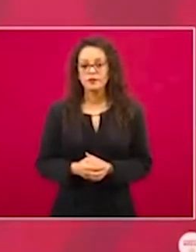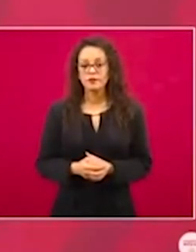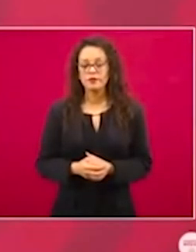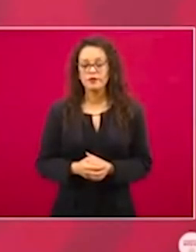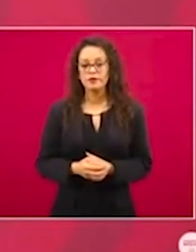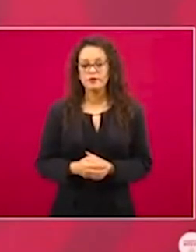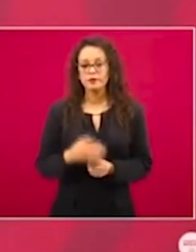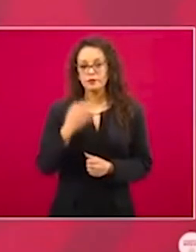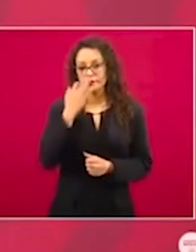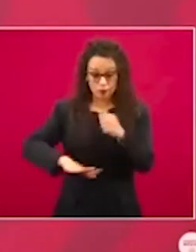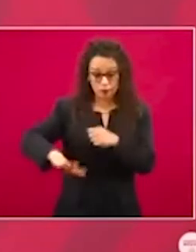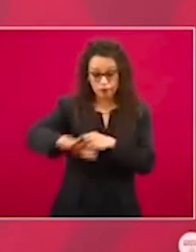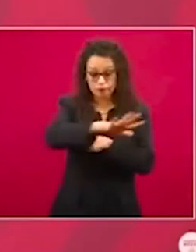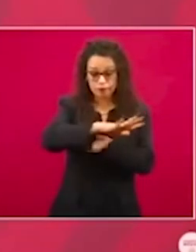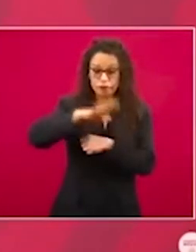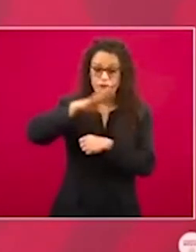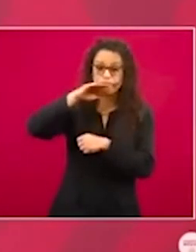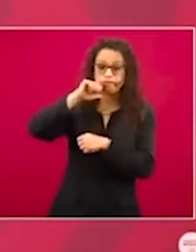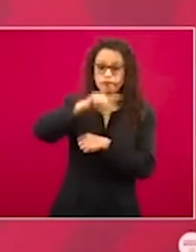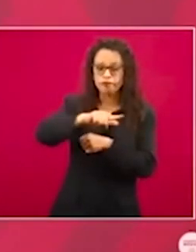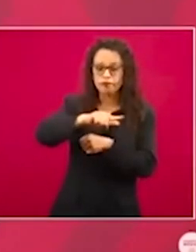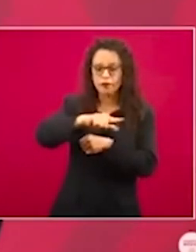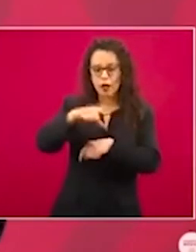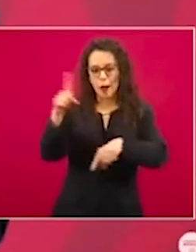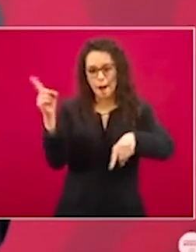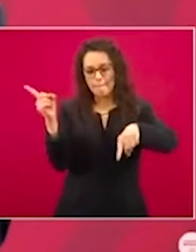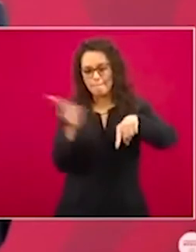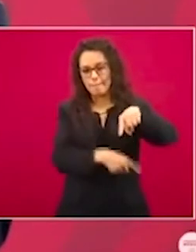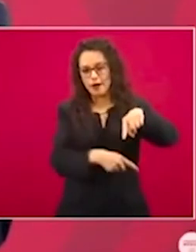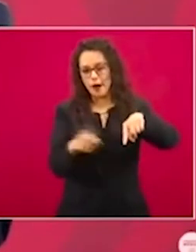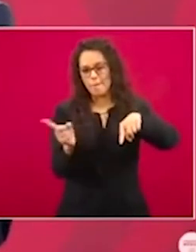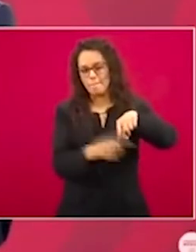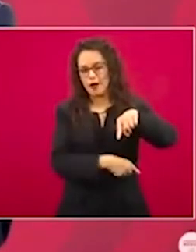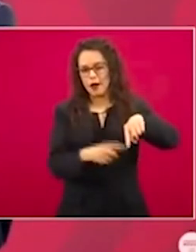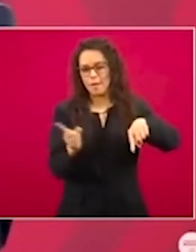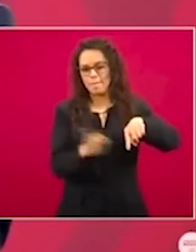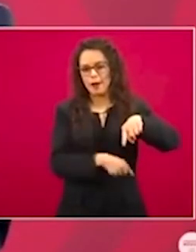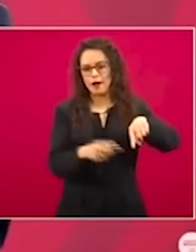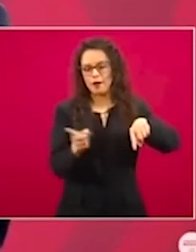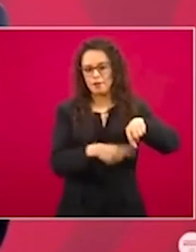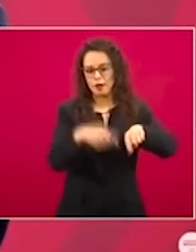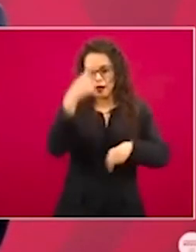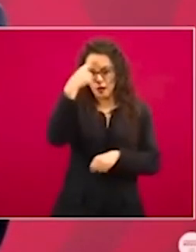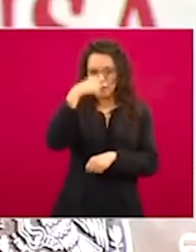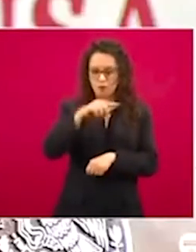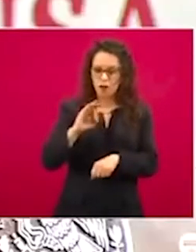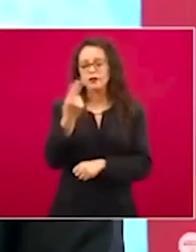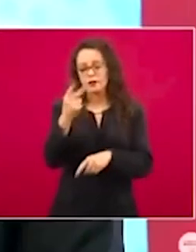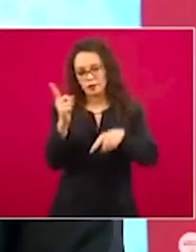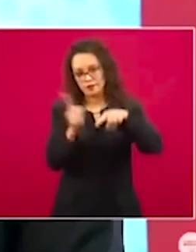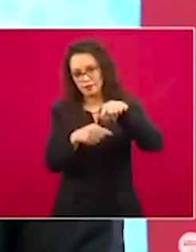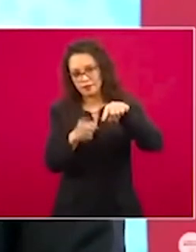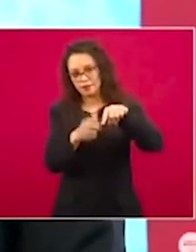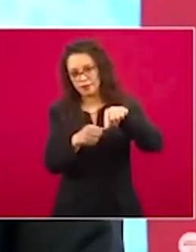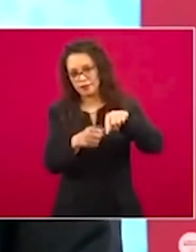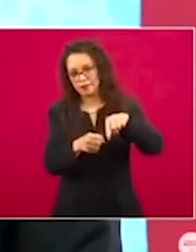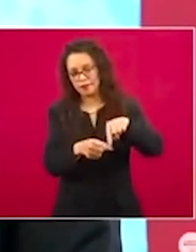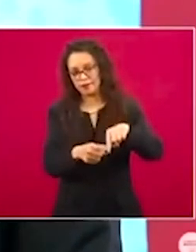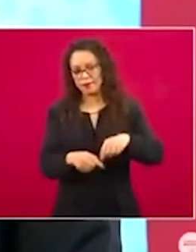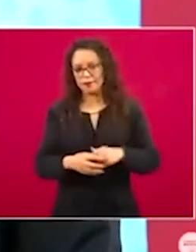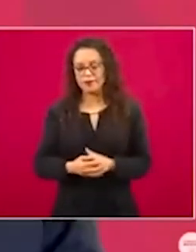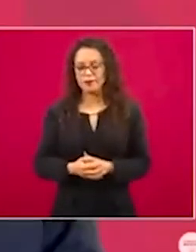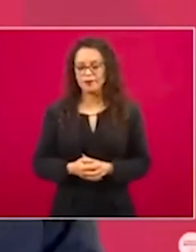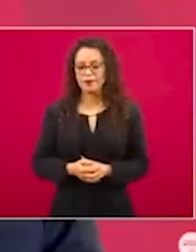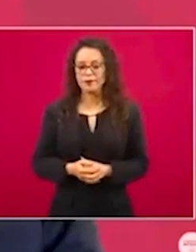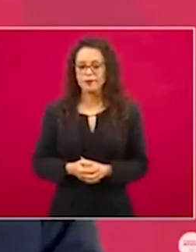ese mal y cuidar toda la institución. Por poner un